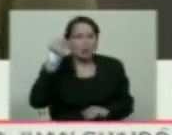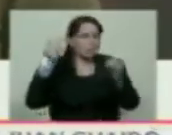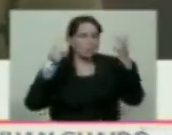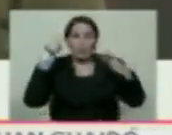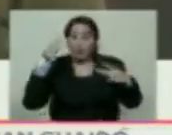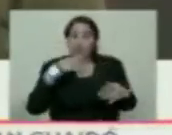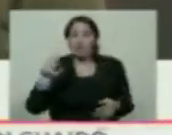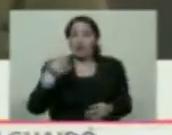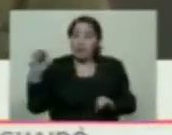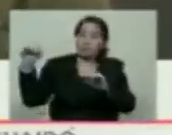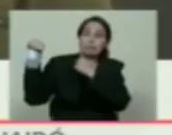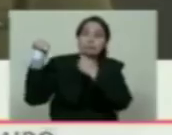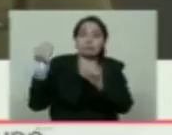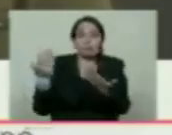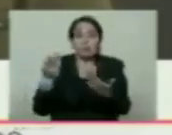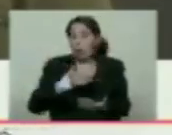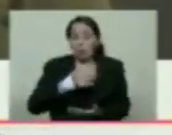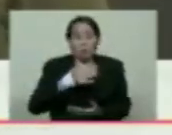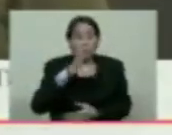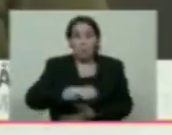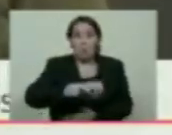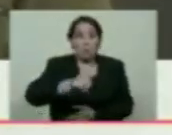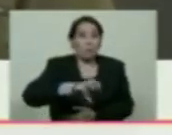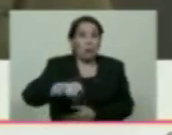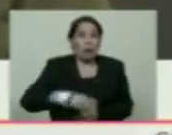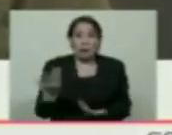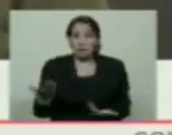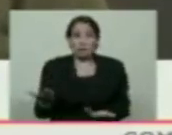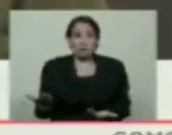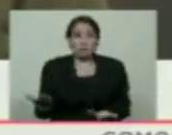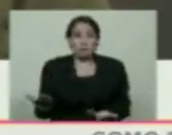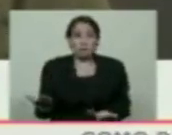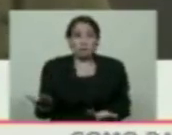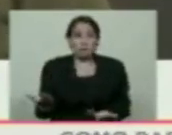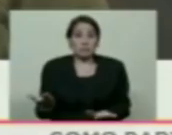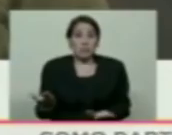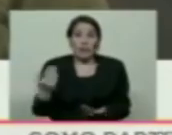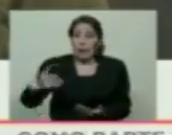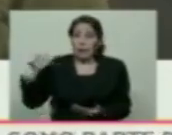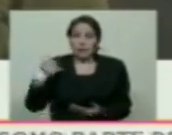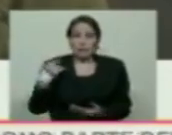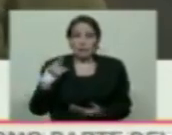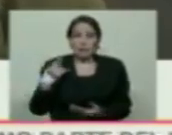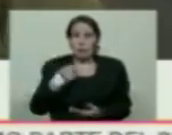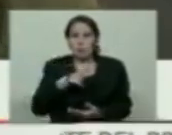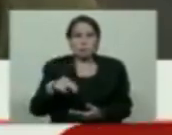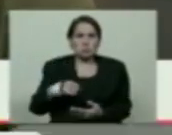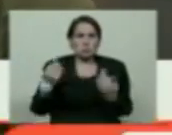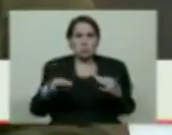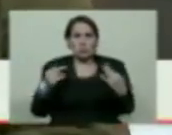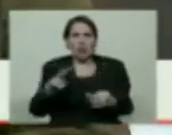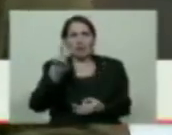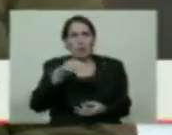una realidad. Nosotros no podemos comprar, incluso, cosa que no había pasado, está pasando este año. Ahí nosotros tenemos 2 millones de